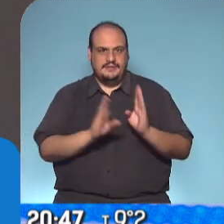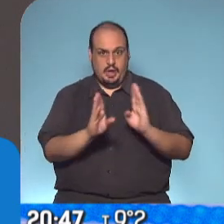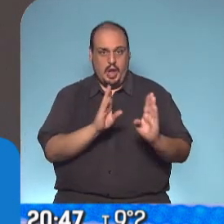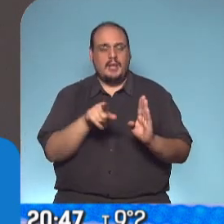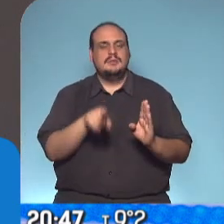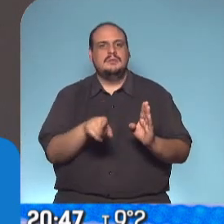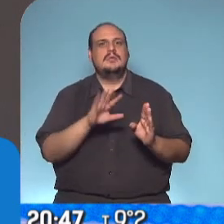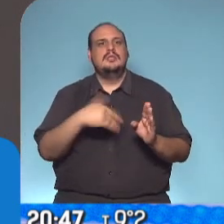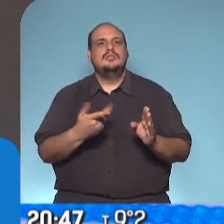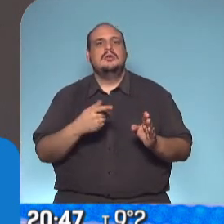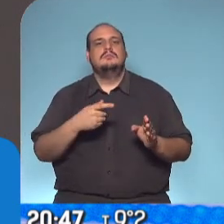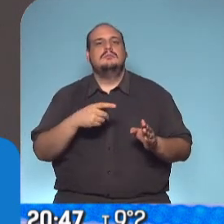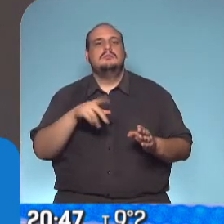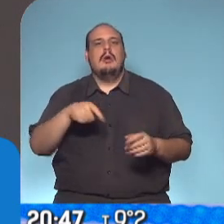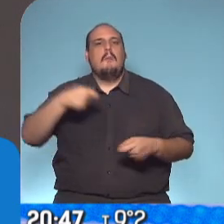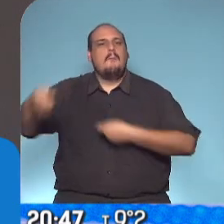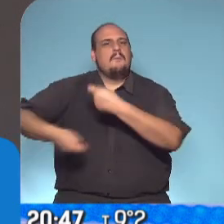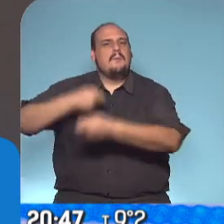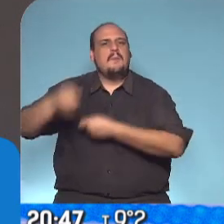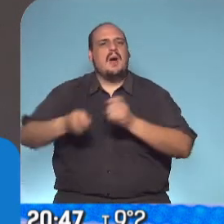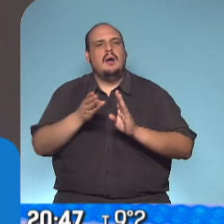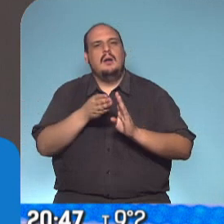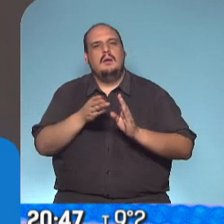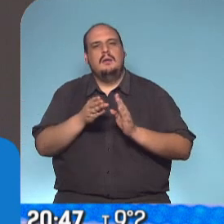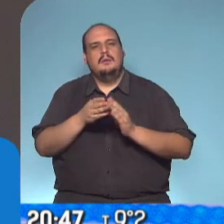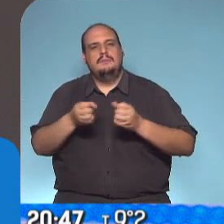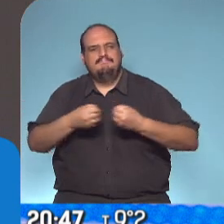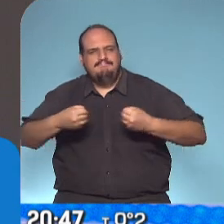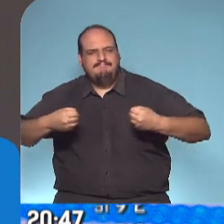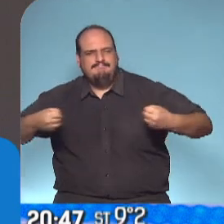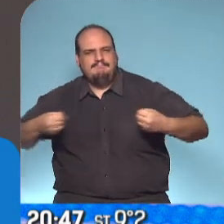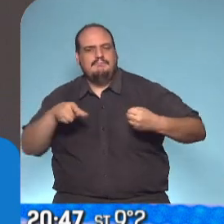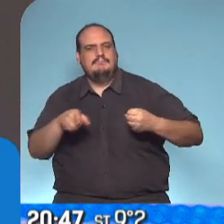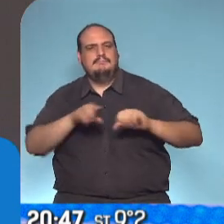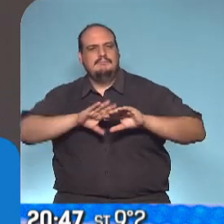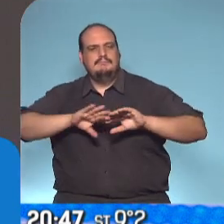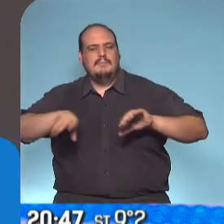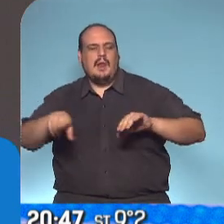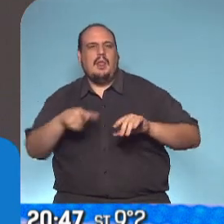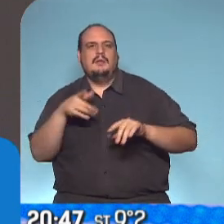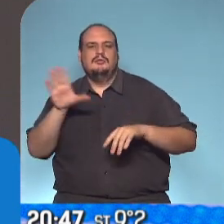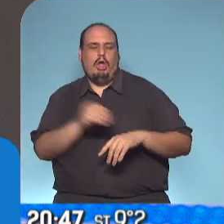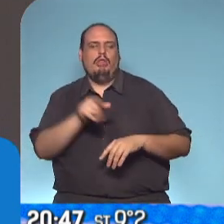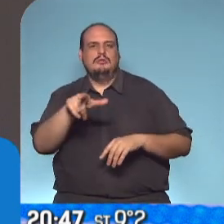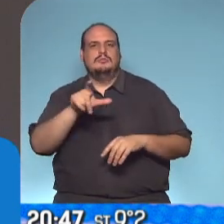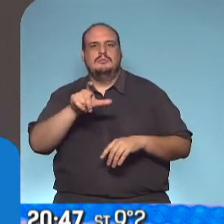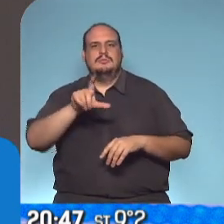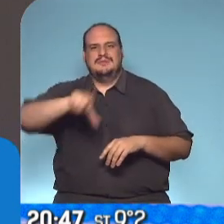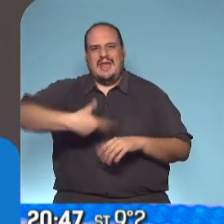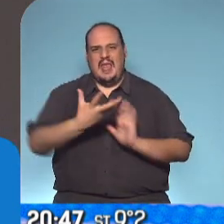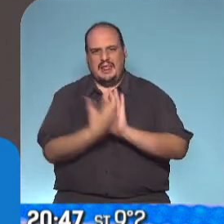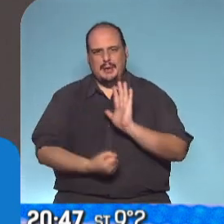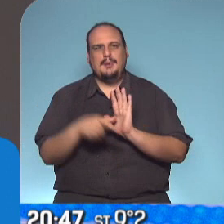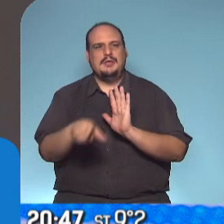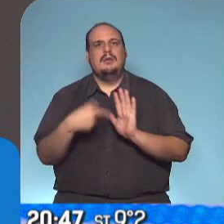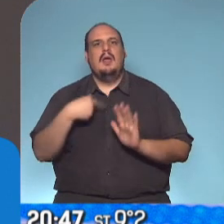fuimos escalonando, pero de una manera que pudiera ser sencilla para que después tuvieran todos su tarjeta de débito y así poder